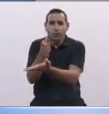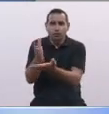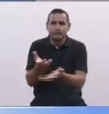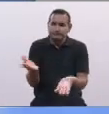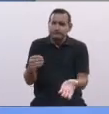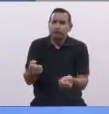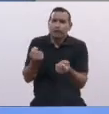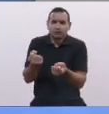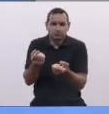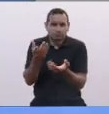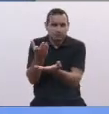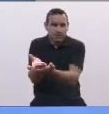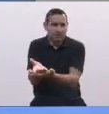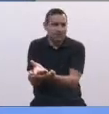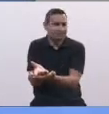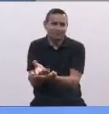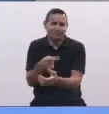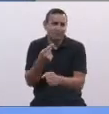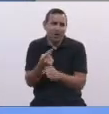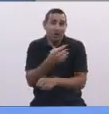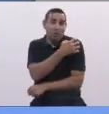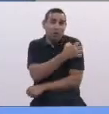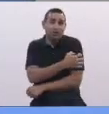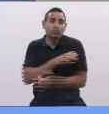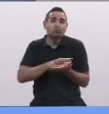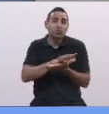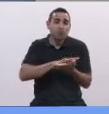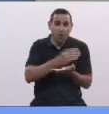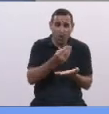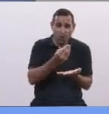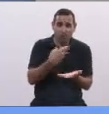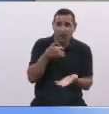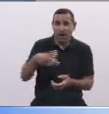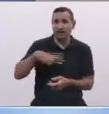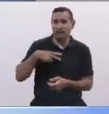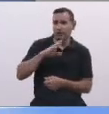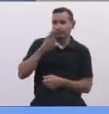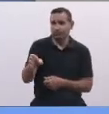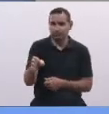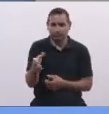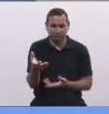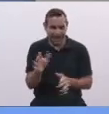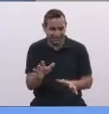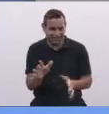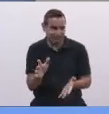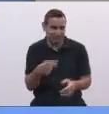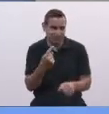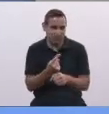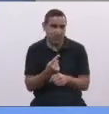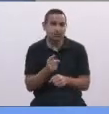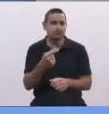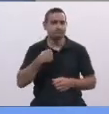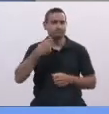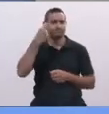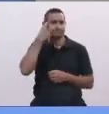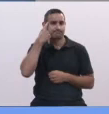producen. No se puede salir de la pobreza castigando la riqueza. Entonces la pregunta